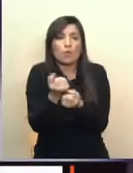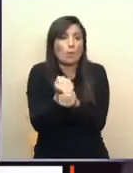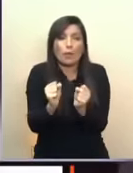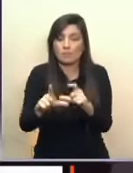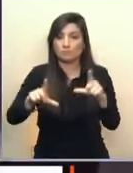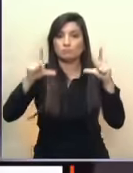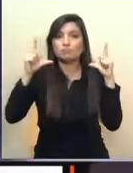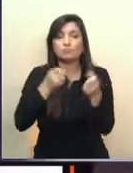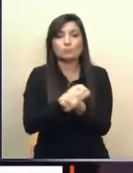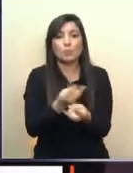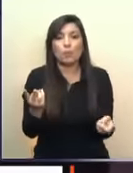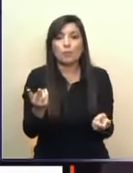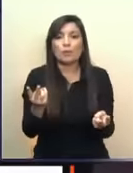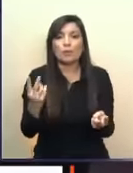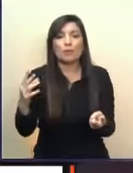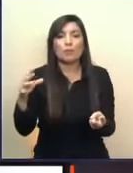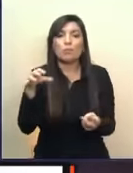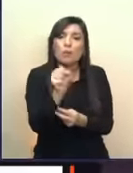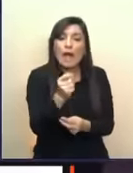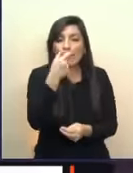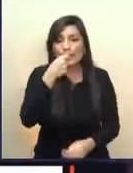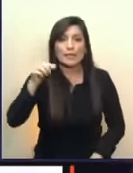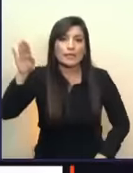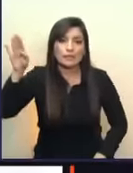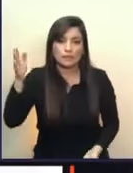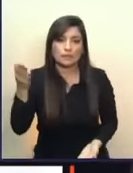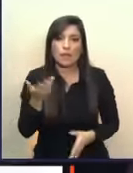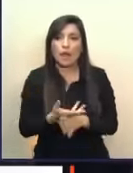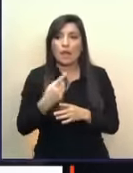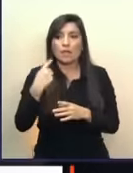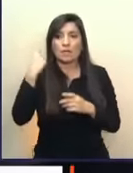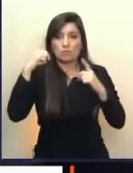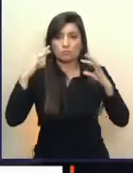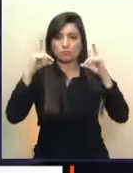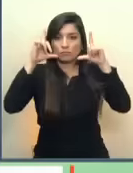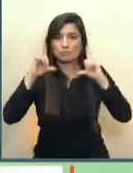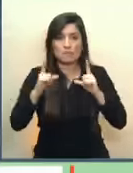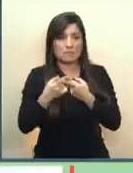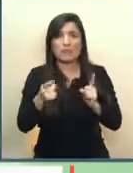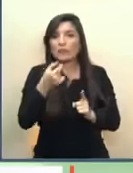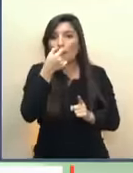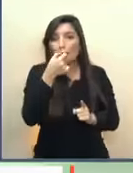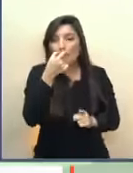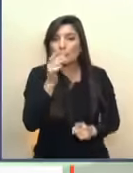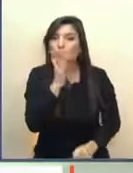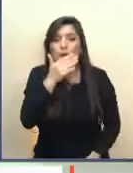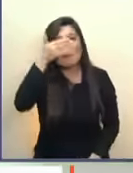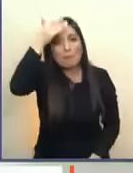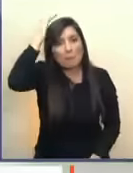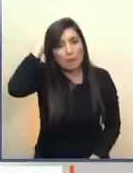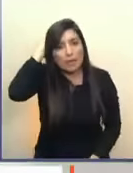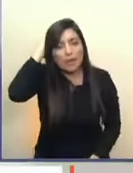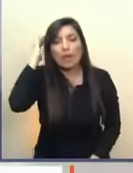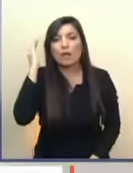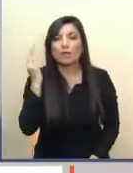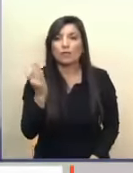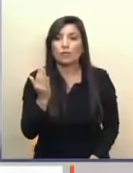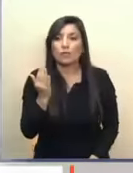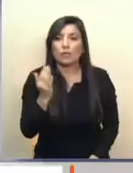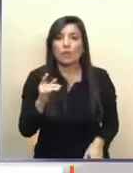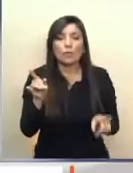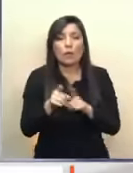públicamente identificándose como Hitler, ¿no? Tiene una apariencia distinta, no tiene bigotitos, está pelado. Su psiqui